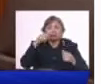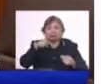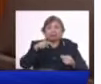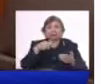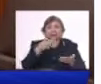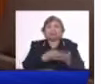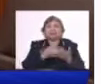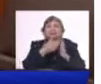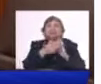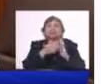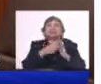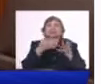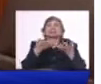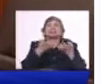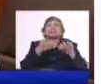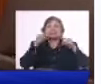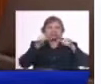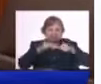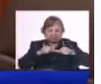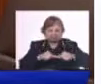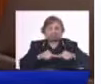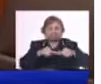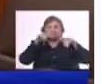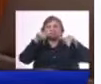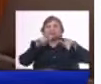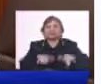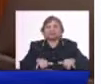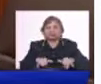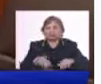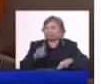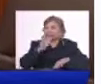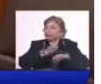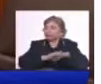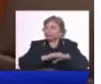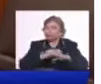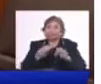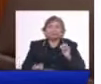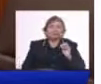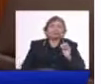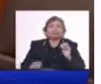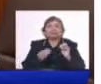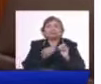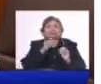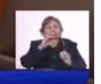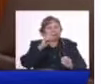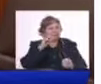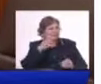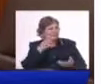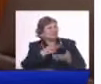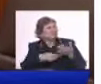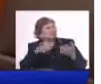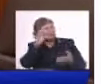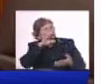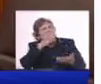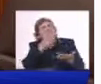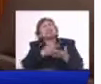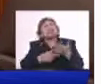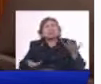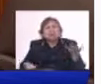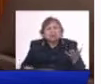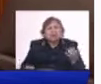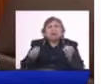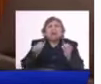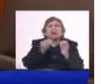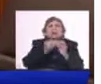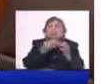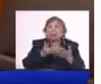esa propuesta es que quieren quedarse encima con unas complementarias. ¿Qué se busca detrás de unas complementarias?